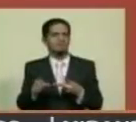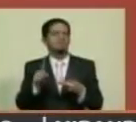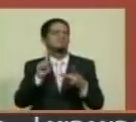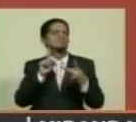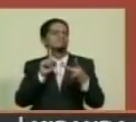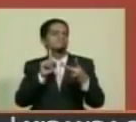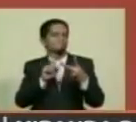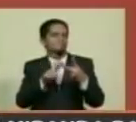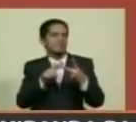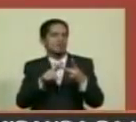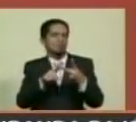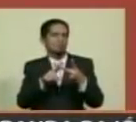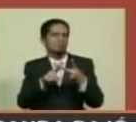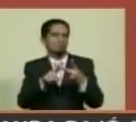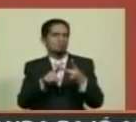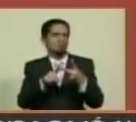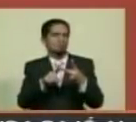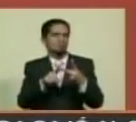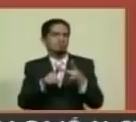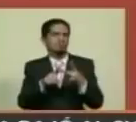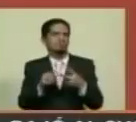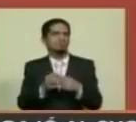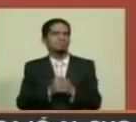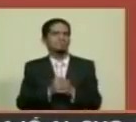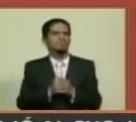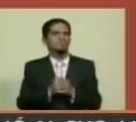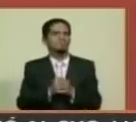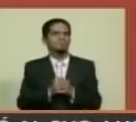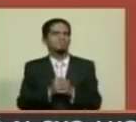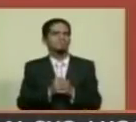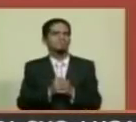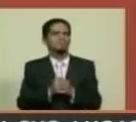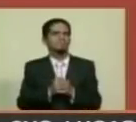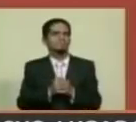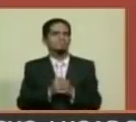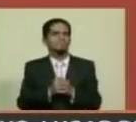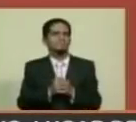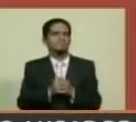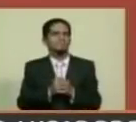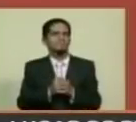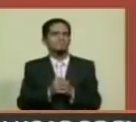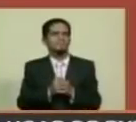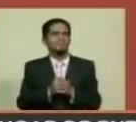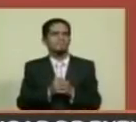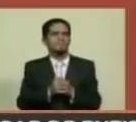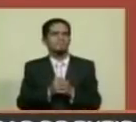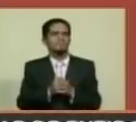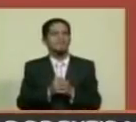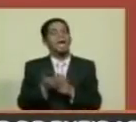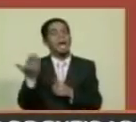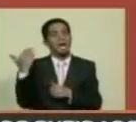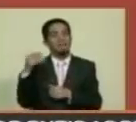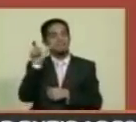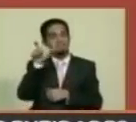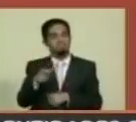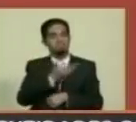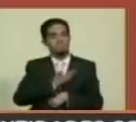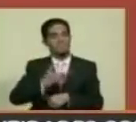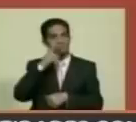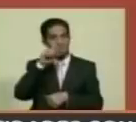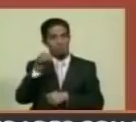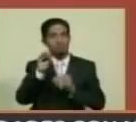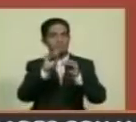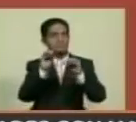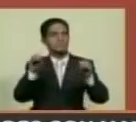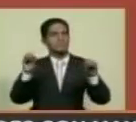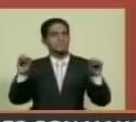extrema derecha venezolana. Fueron utilizados, y muchas veces lo advirtió el presidente Nicolás Maduro,